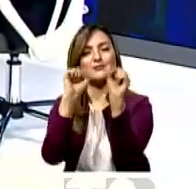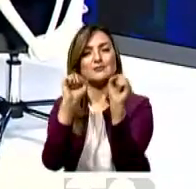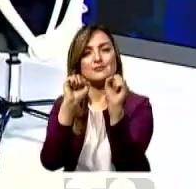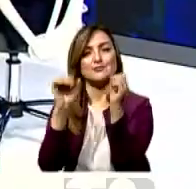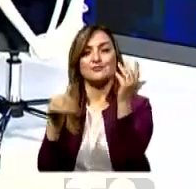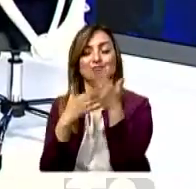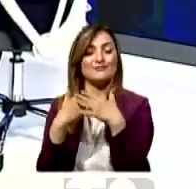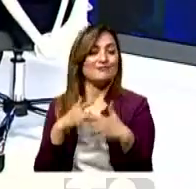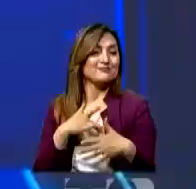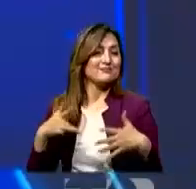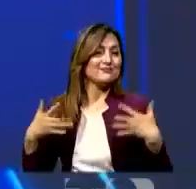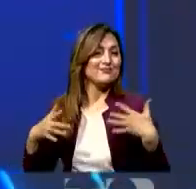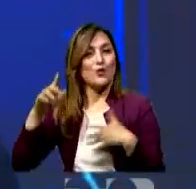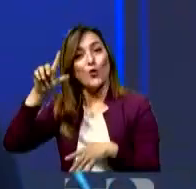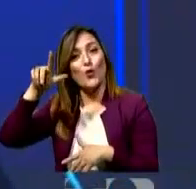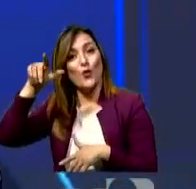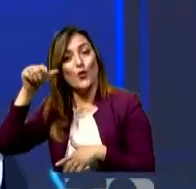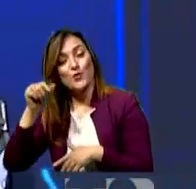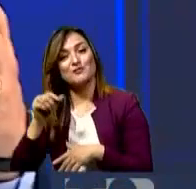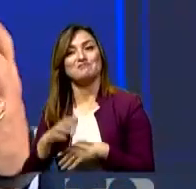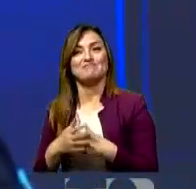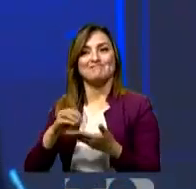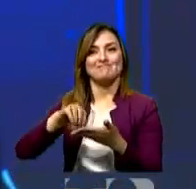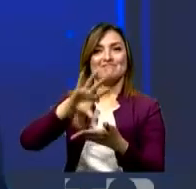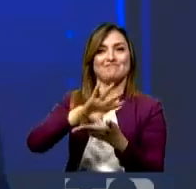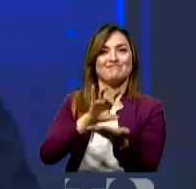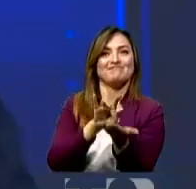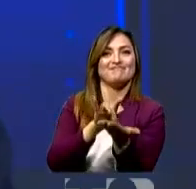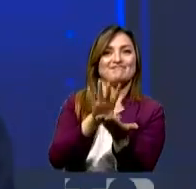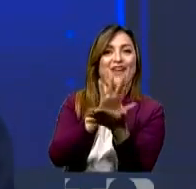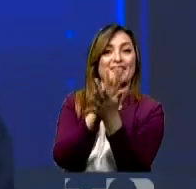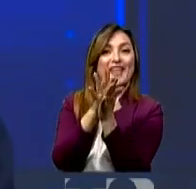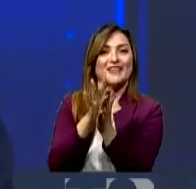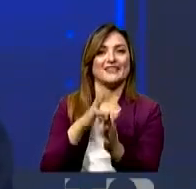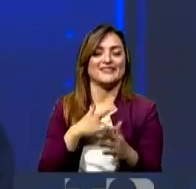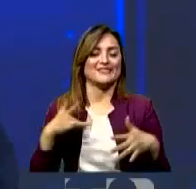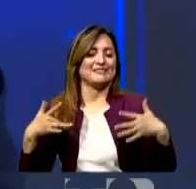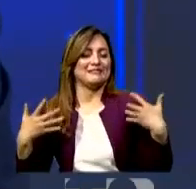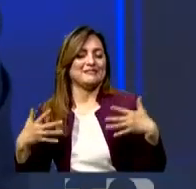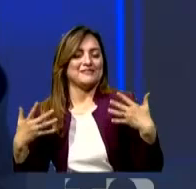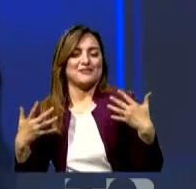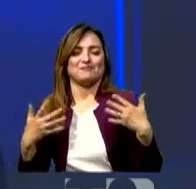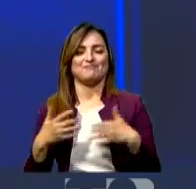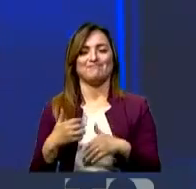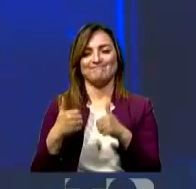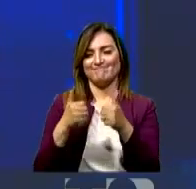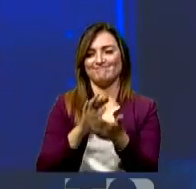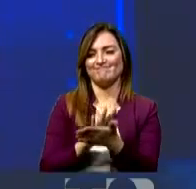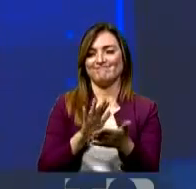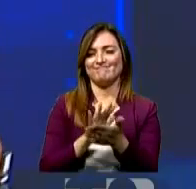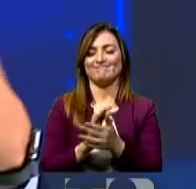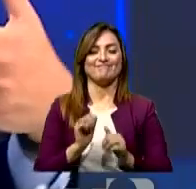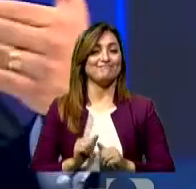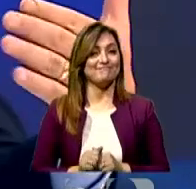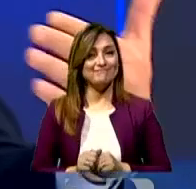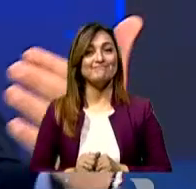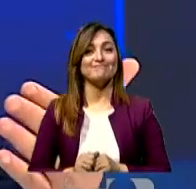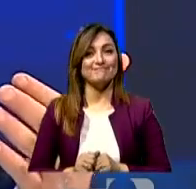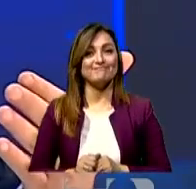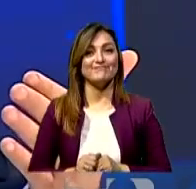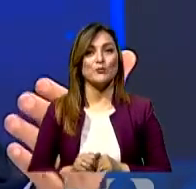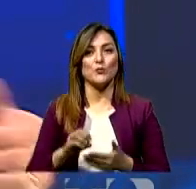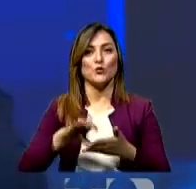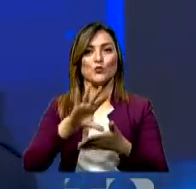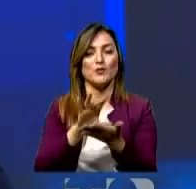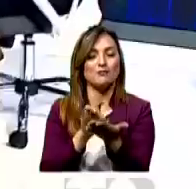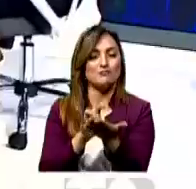el gobierno porque no sé no se descabezó aa guadalupe llori de la asamblea nación de la presidencia del asamblea nacional y eso sirve para que no se hagan otras cosas que se